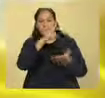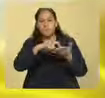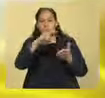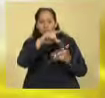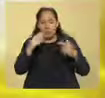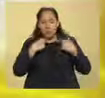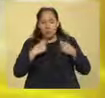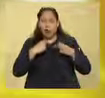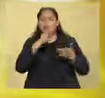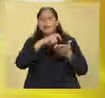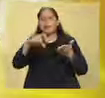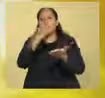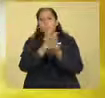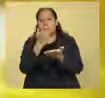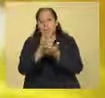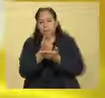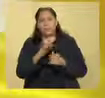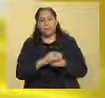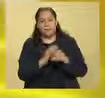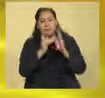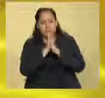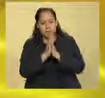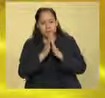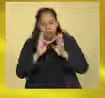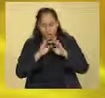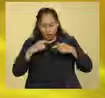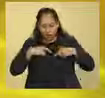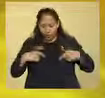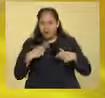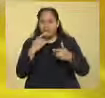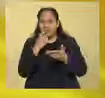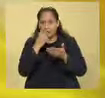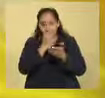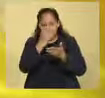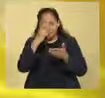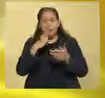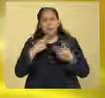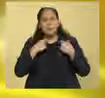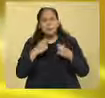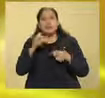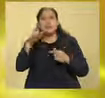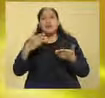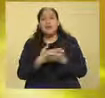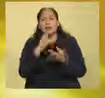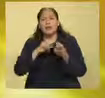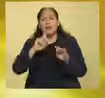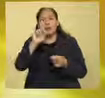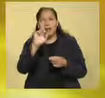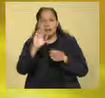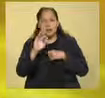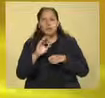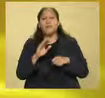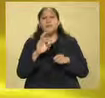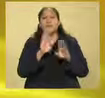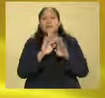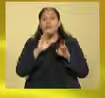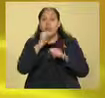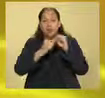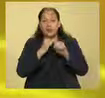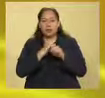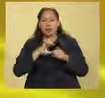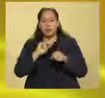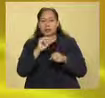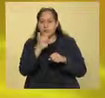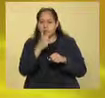desarrollar también al equipo a está por favor ya ya lo dije pero ven donde naciste ruin yo nací en el df así en el 87